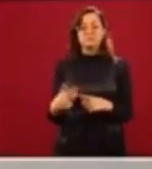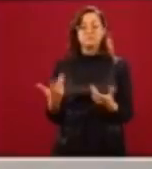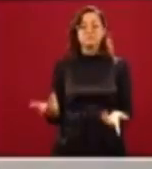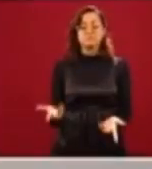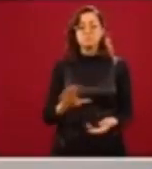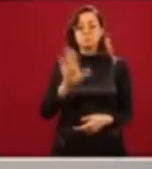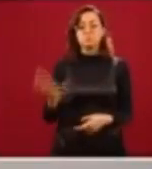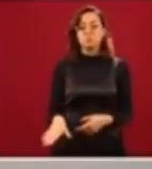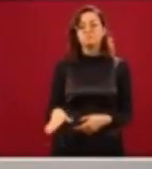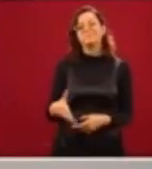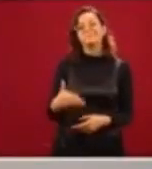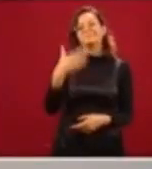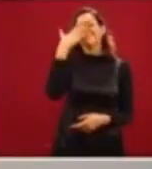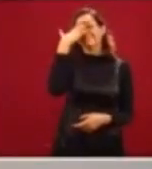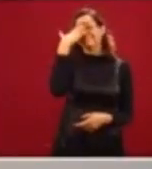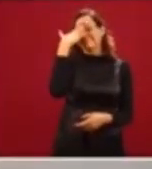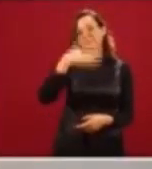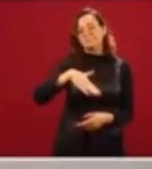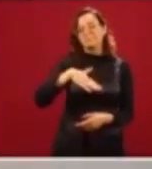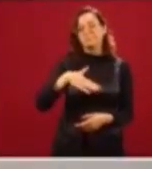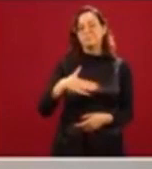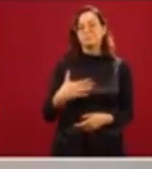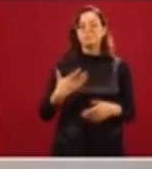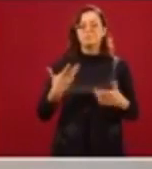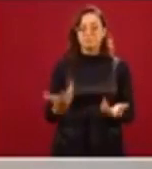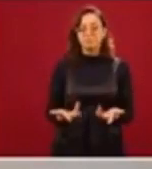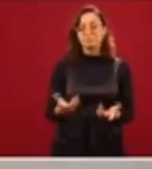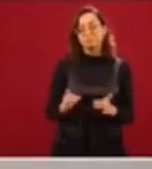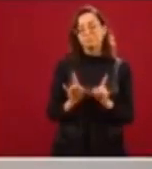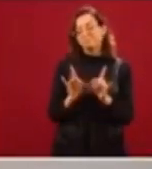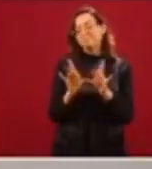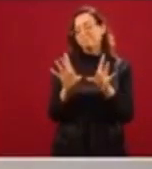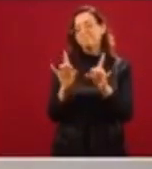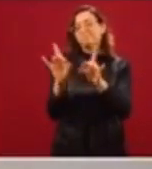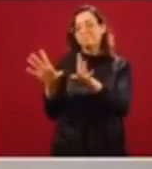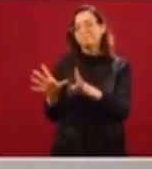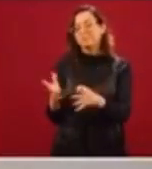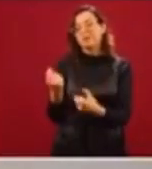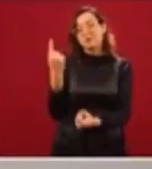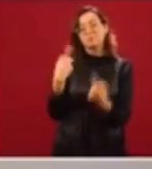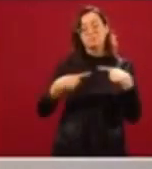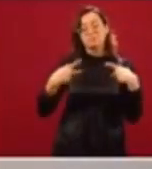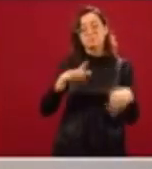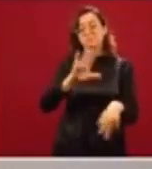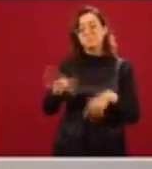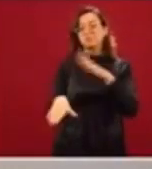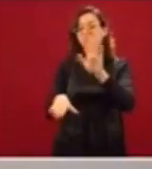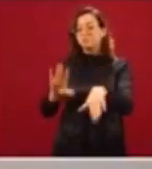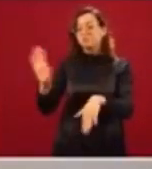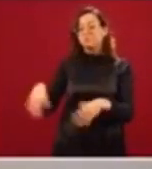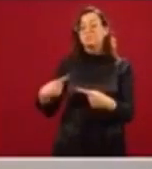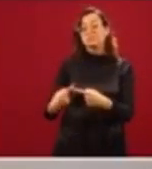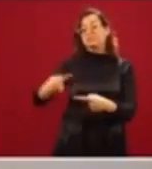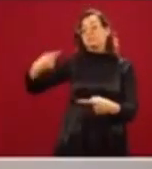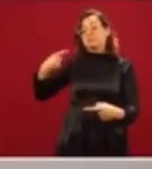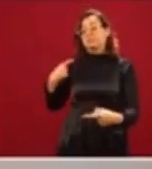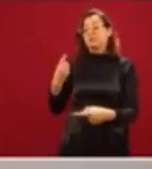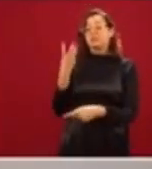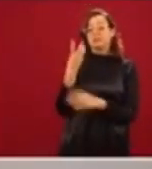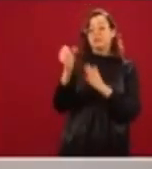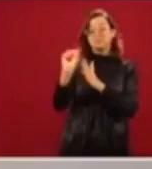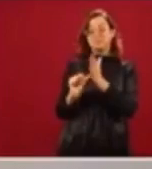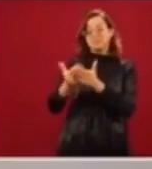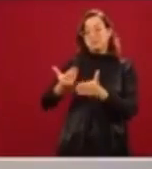que va a pasar y, como se ha dicho, que contemplamos desde hace casi 3 meses un escenario claro de lo